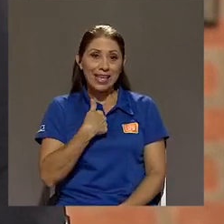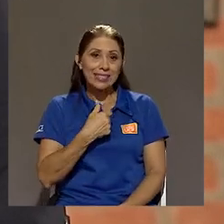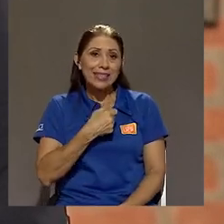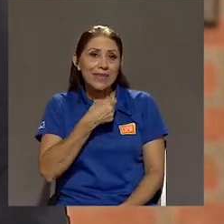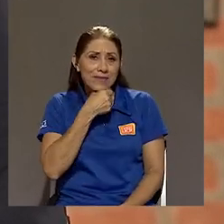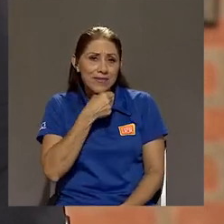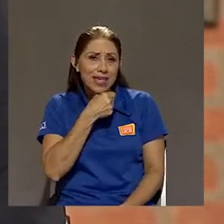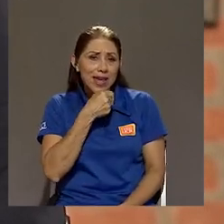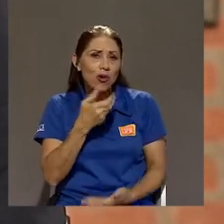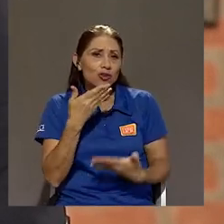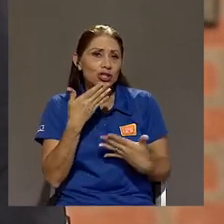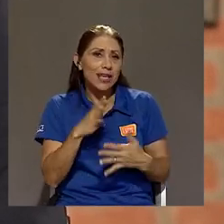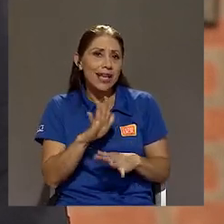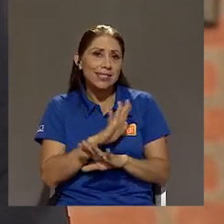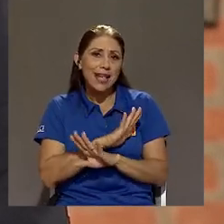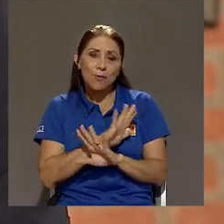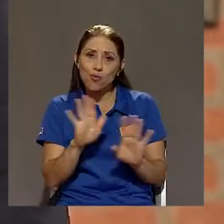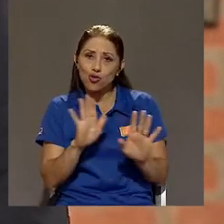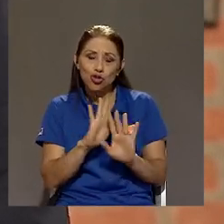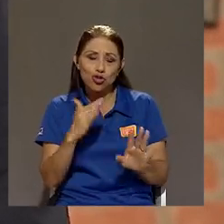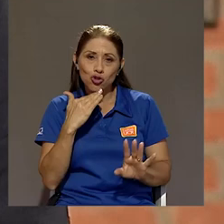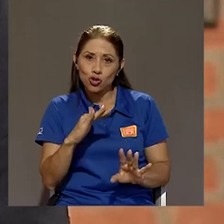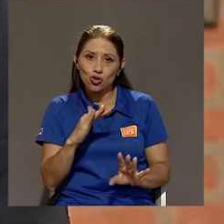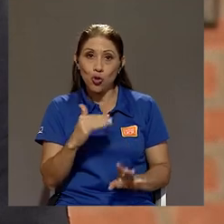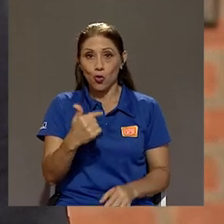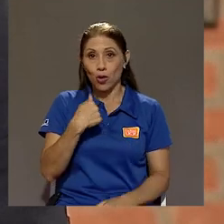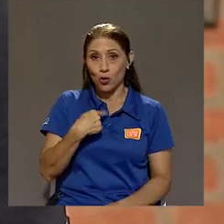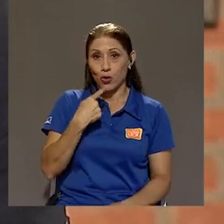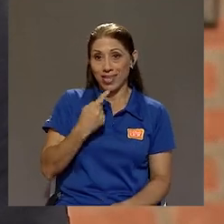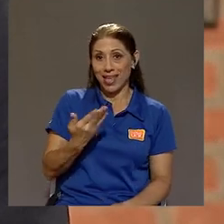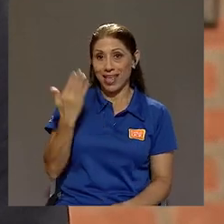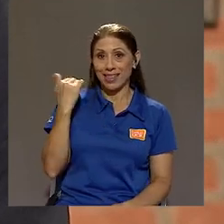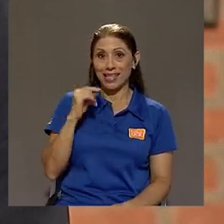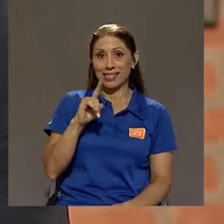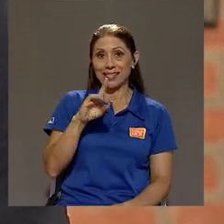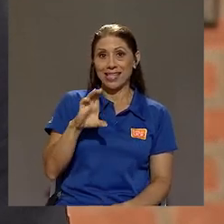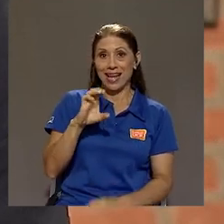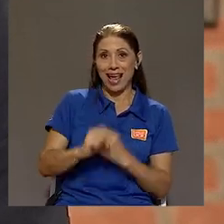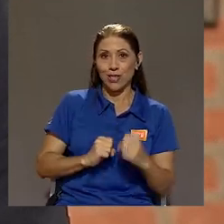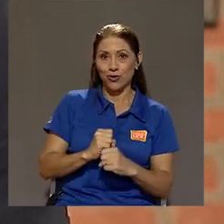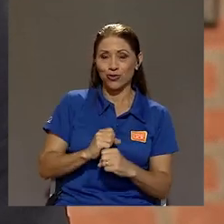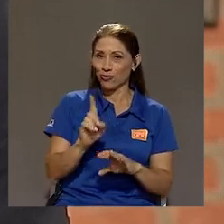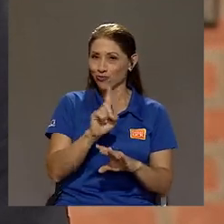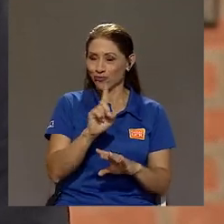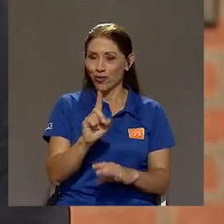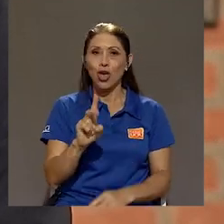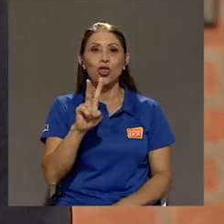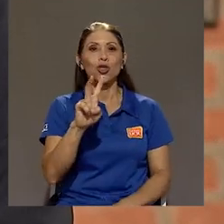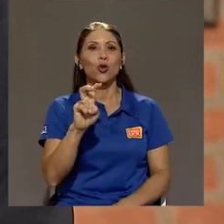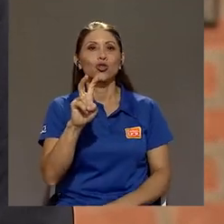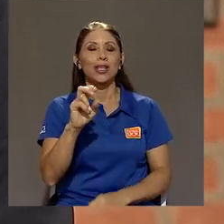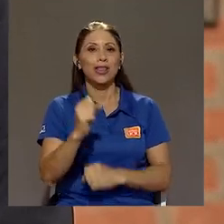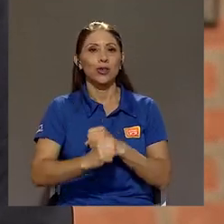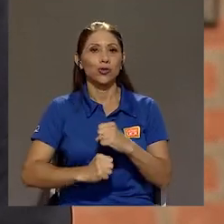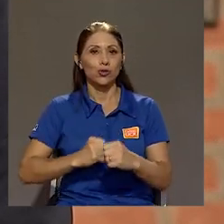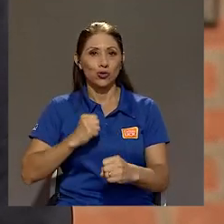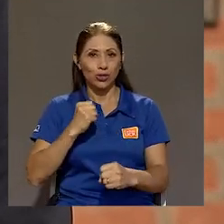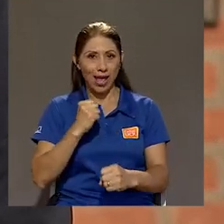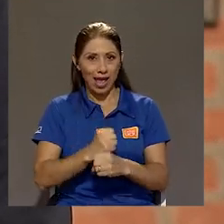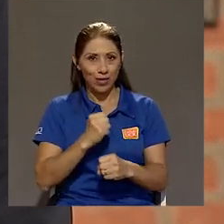Este viejo ya se está volviendo muy chocho y cuando dice 100, son 200 del nacimiento de don